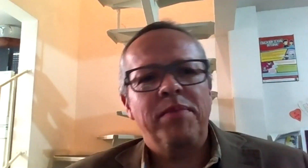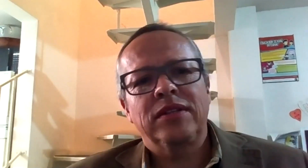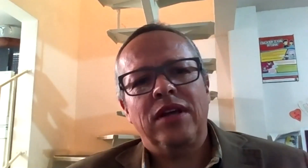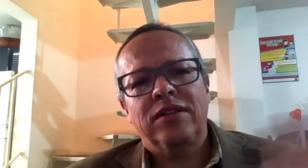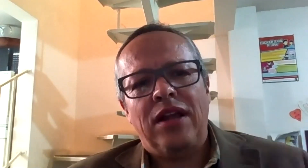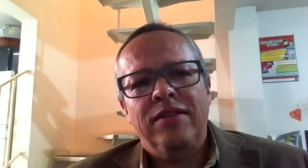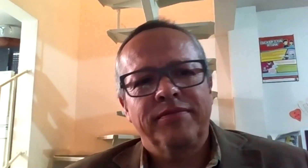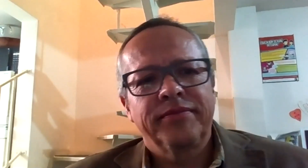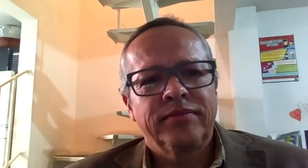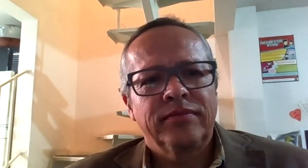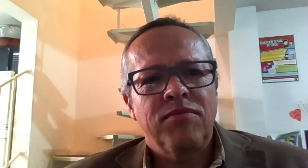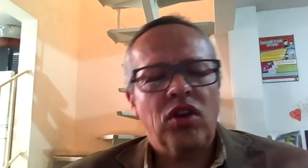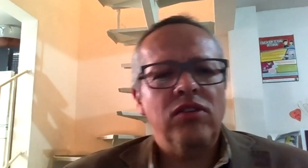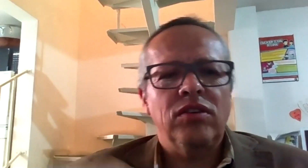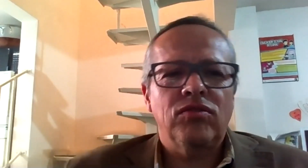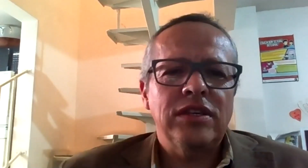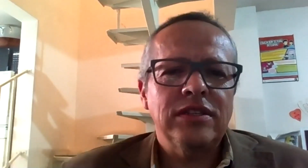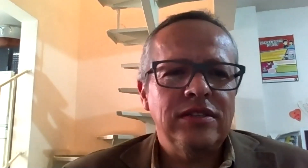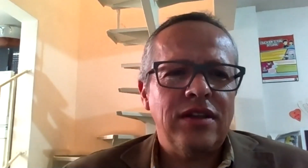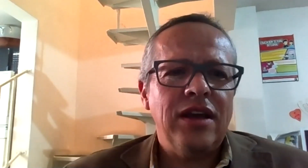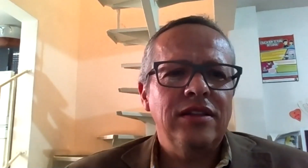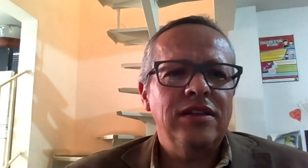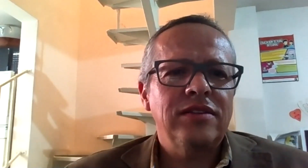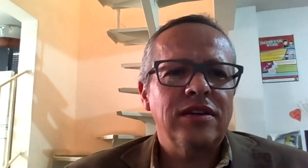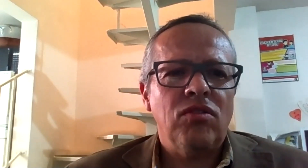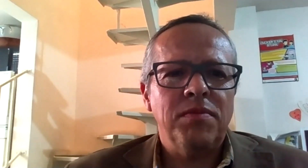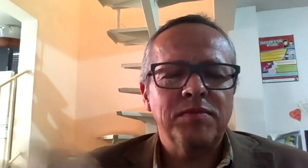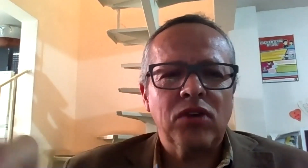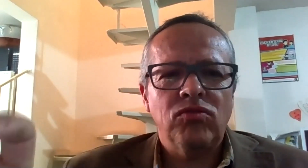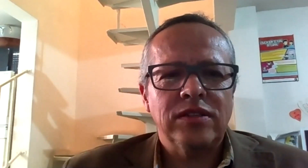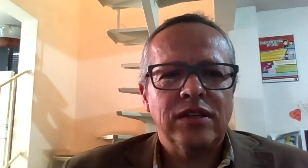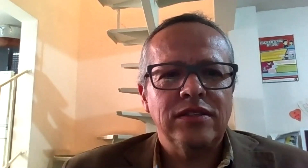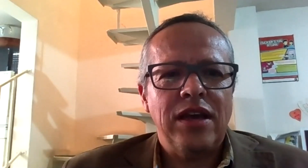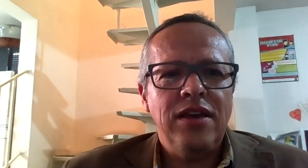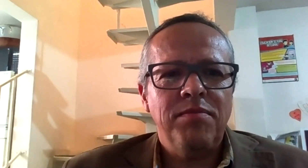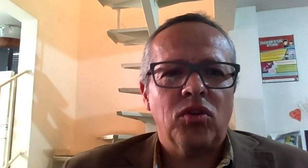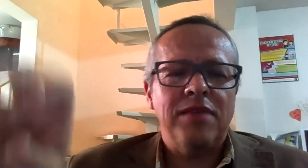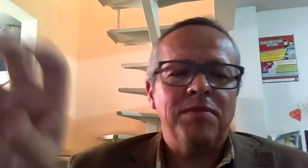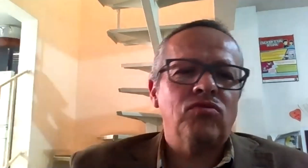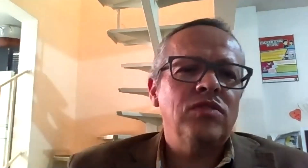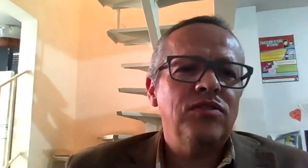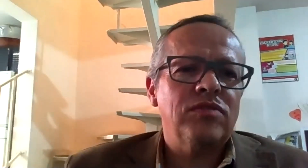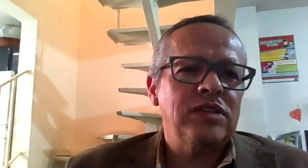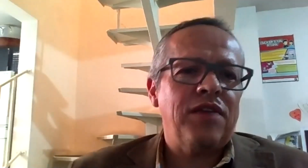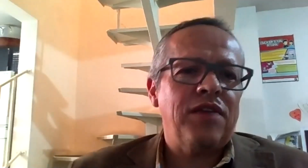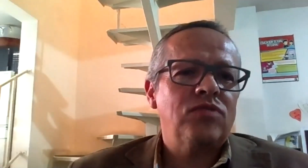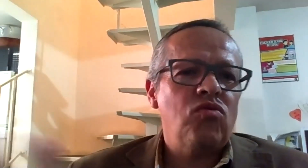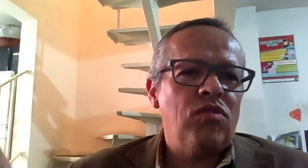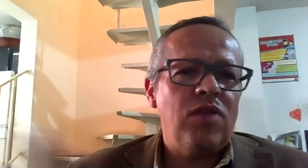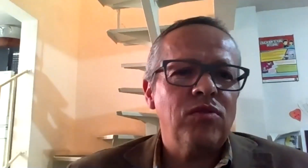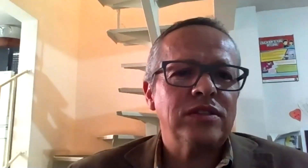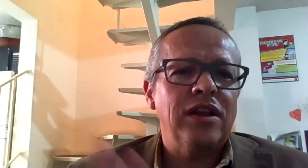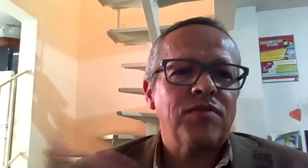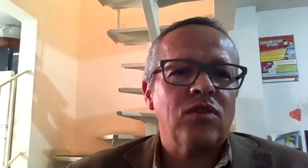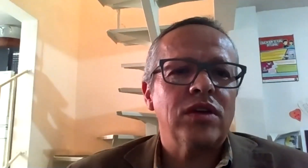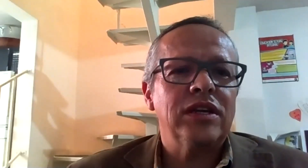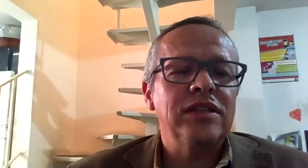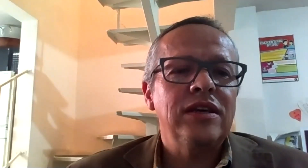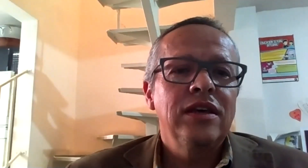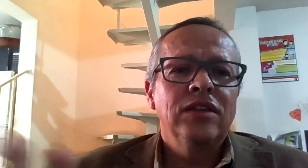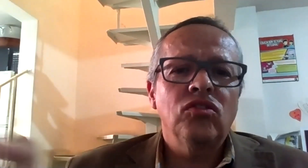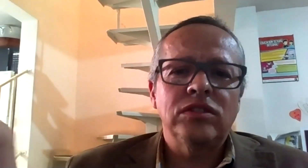hay una cosa bien interesante. A veces dicen, entonces es capacitación. Si ellos llenan mal el IPH, que los enseñen a llenar el